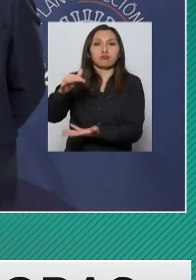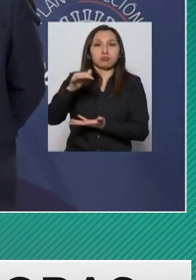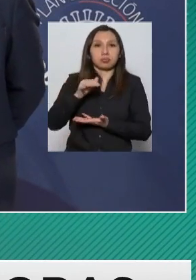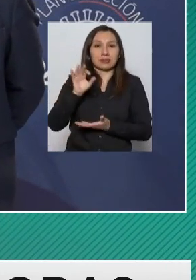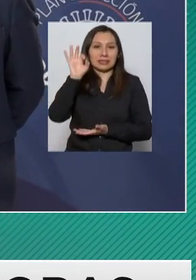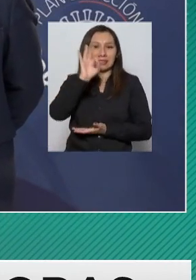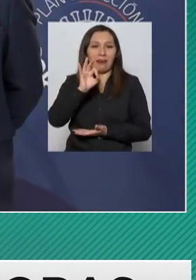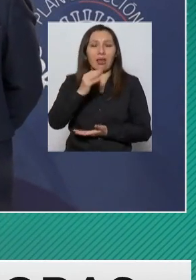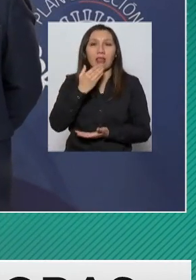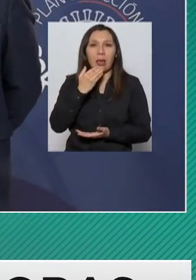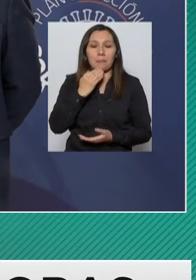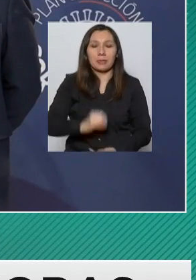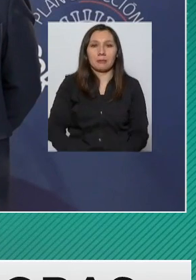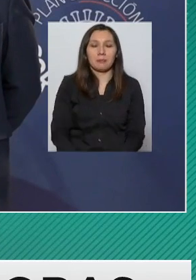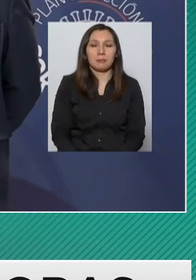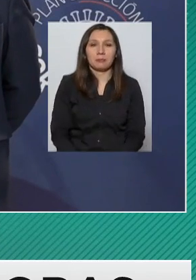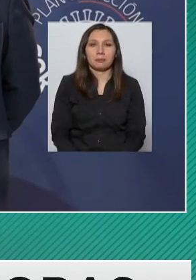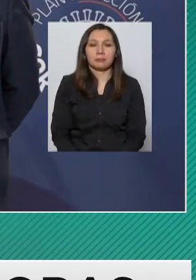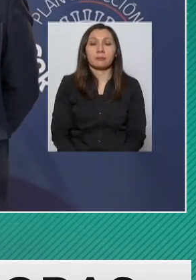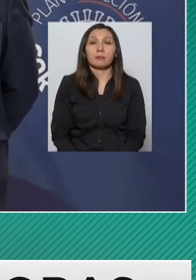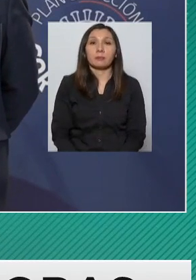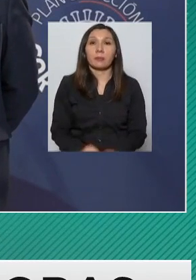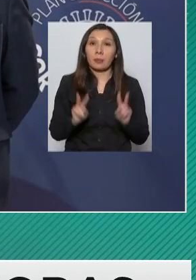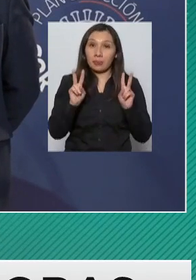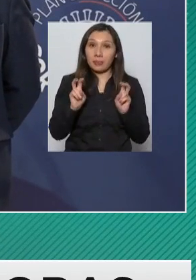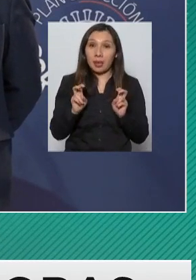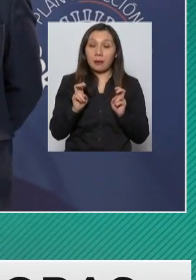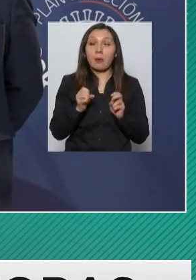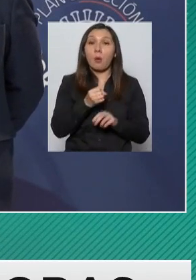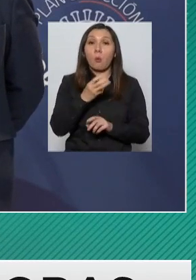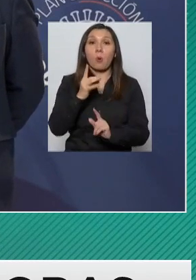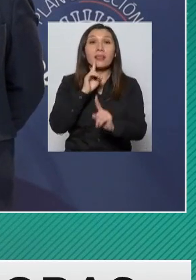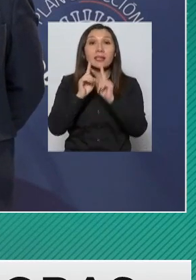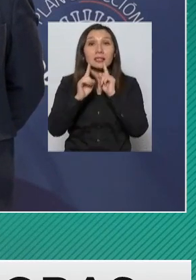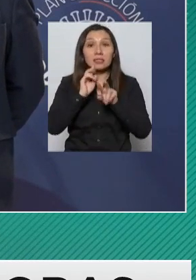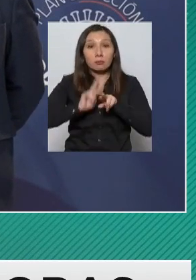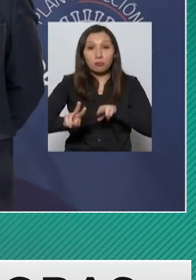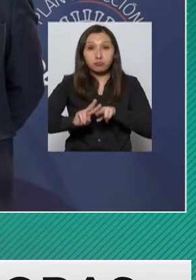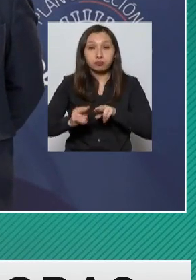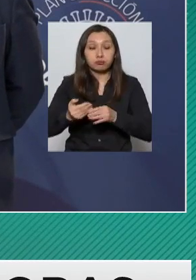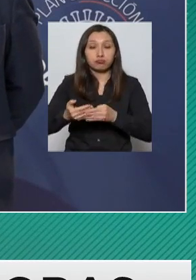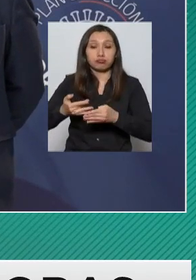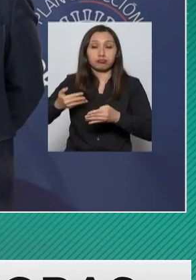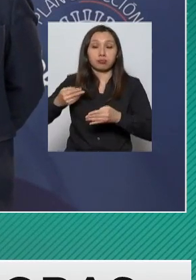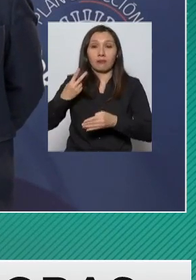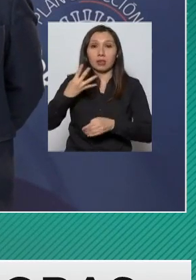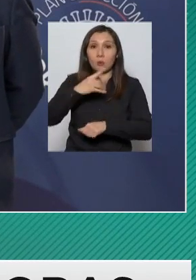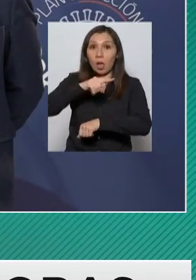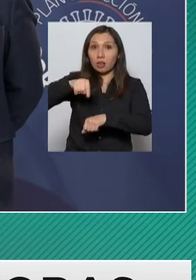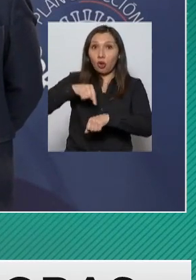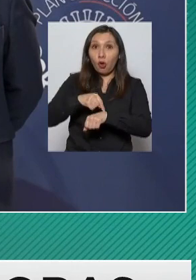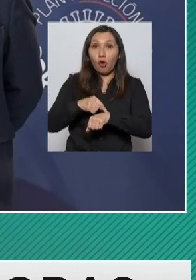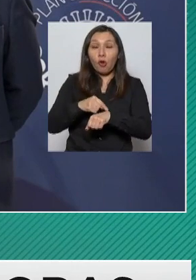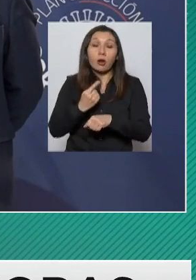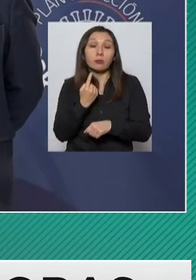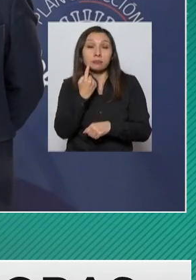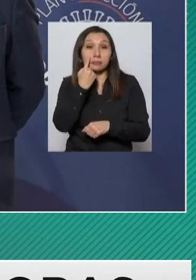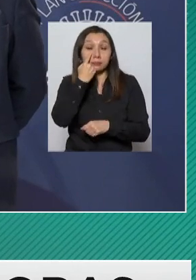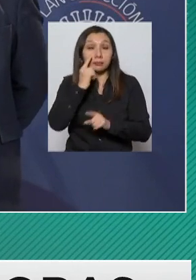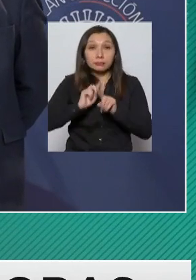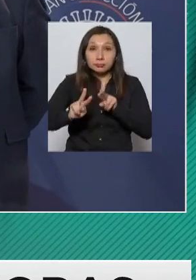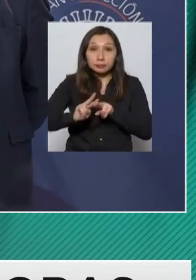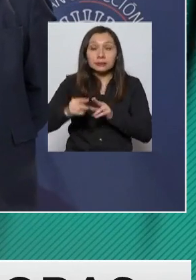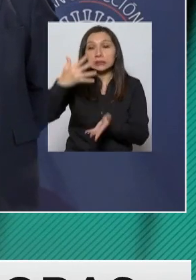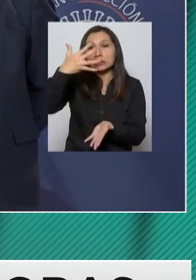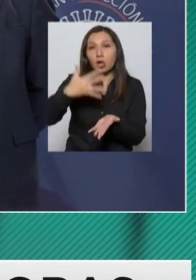sábado en cuanto a la cantidad de exámenes realizados las últimas 24 horas tenemos